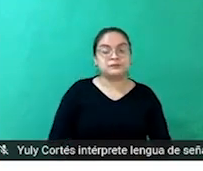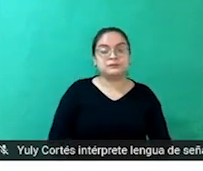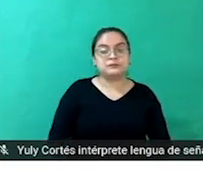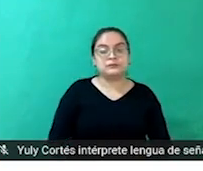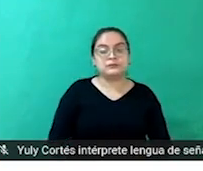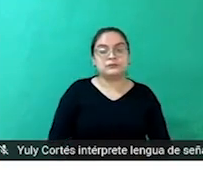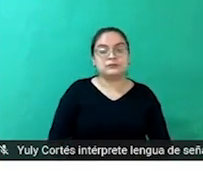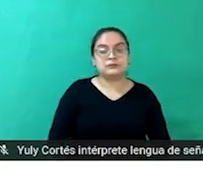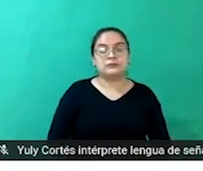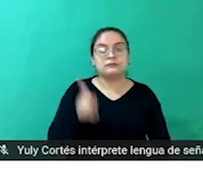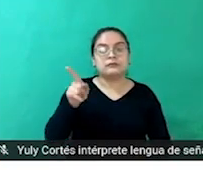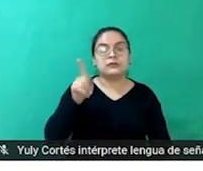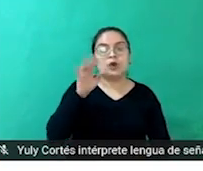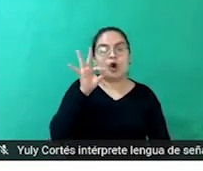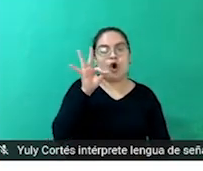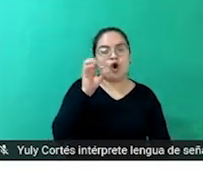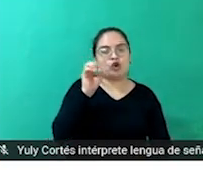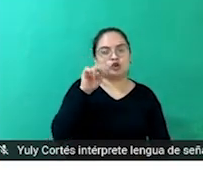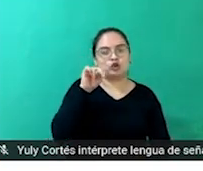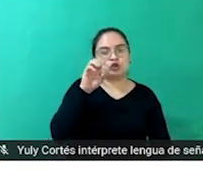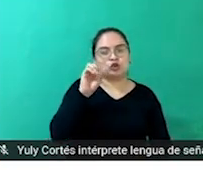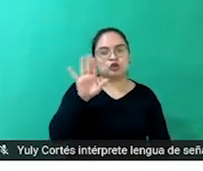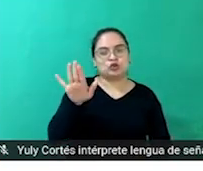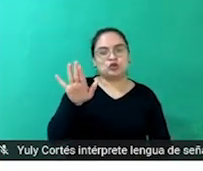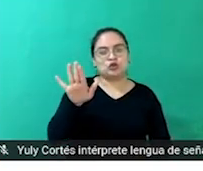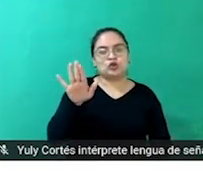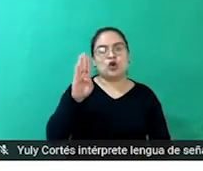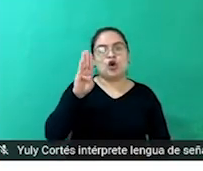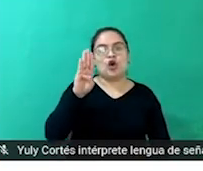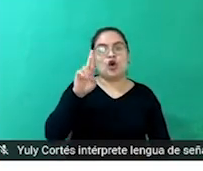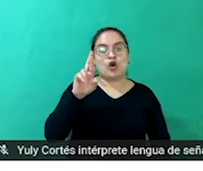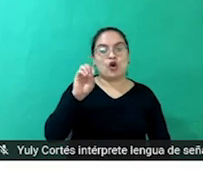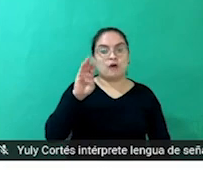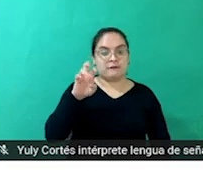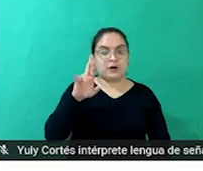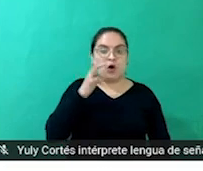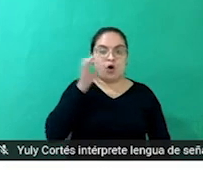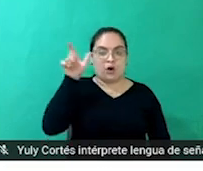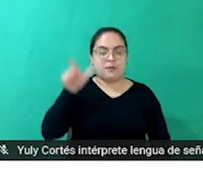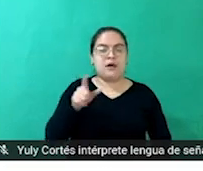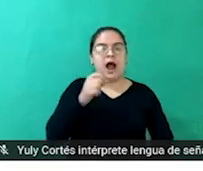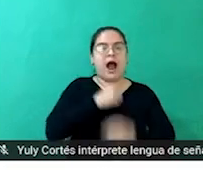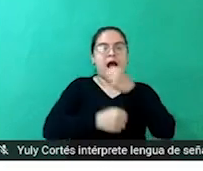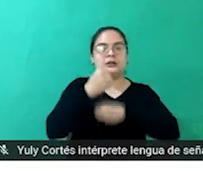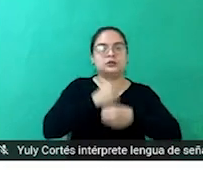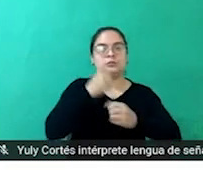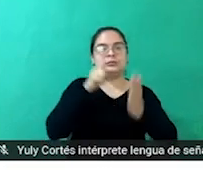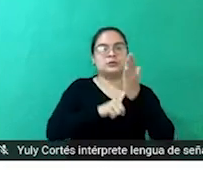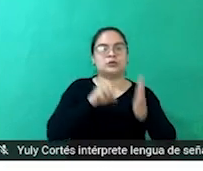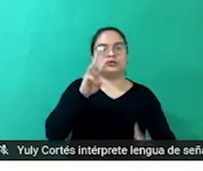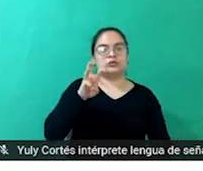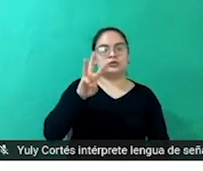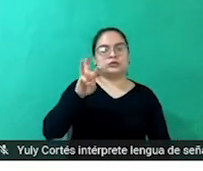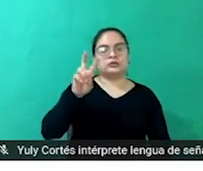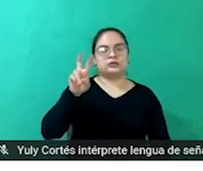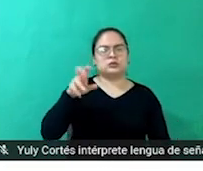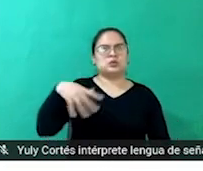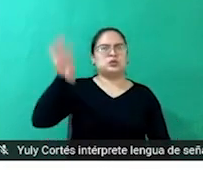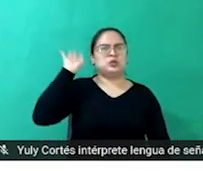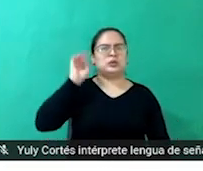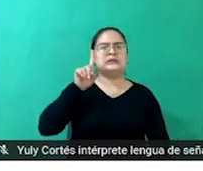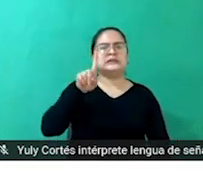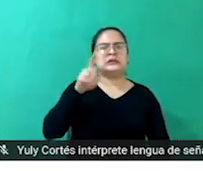torno que fue adquirido por Robert Bosch en el año 1887, o sea, hace más de 130 años,